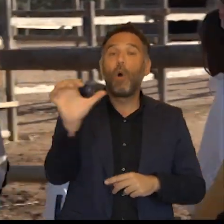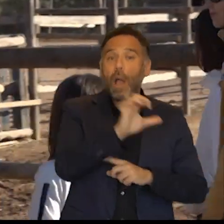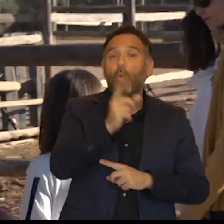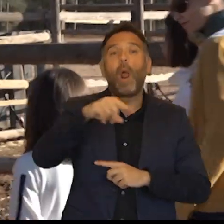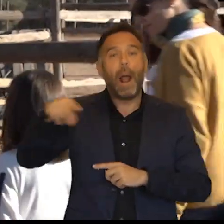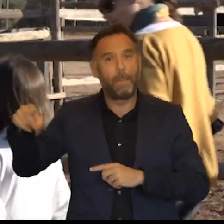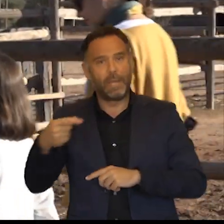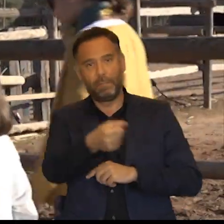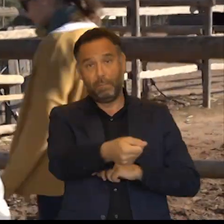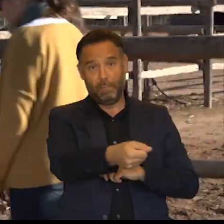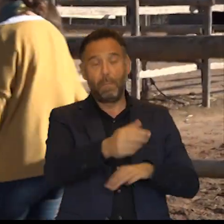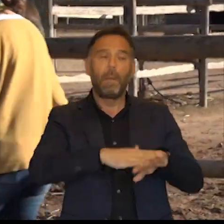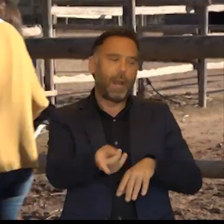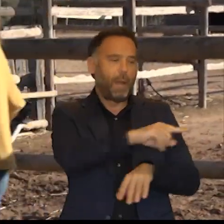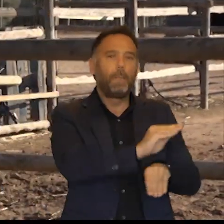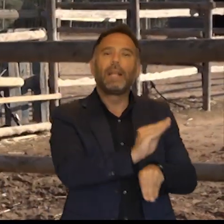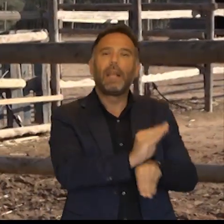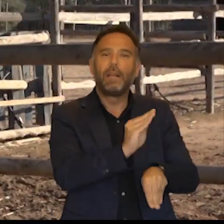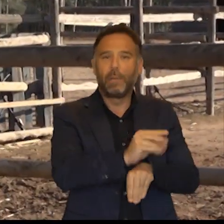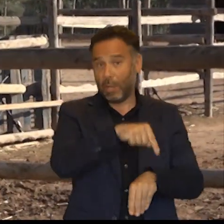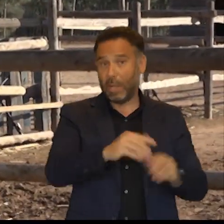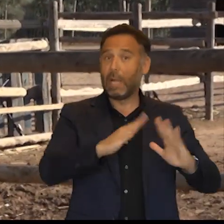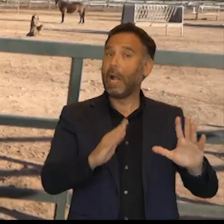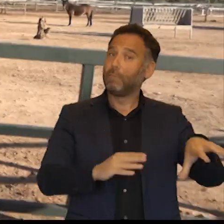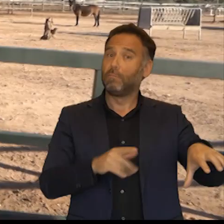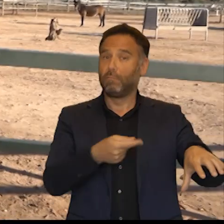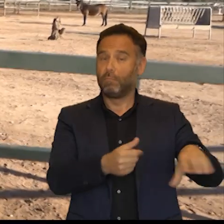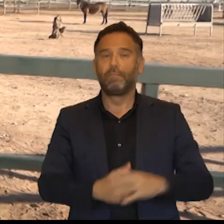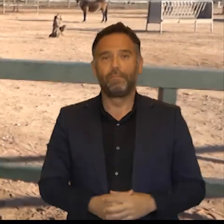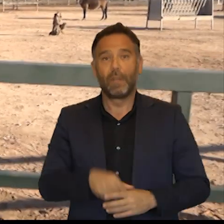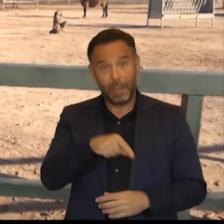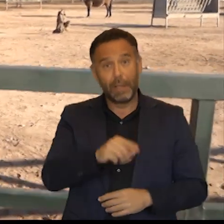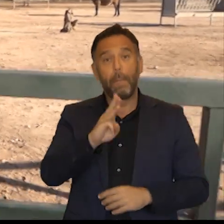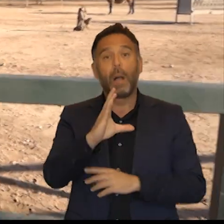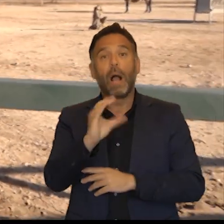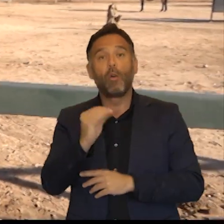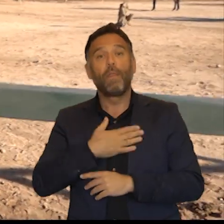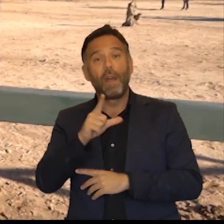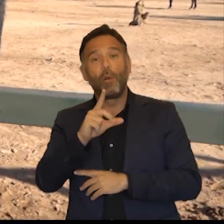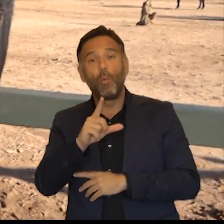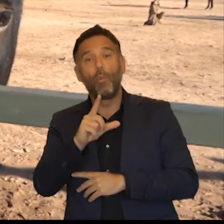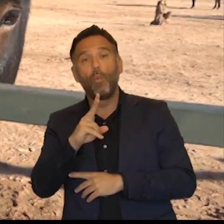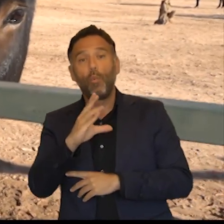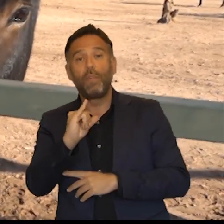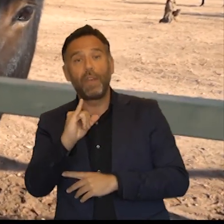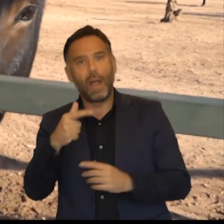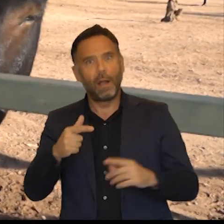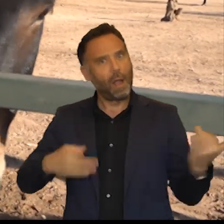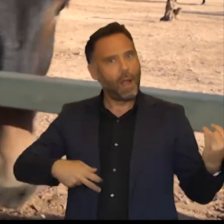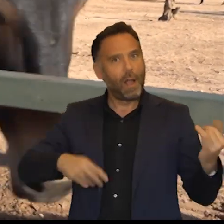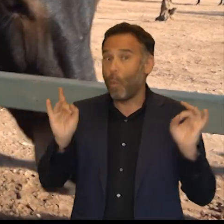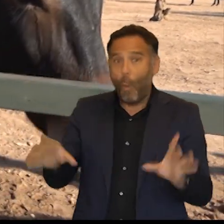5 € al mes. Ajá. Y ayudar a su mantenimiento aquí en el santuario. Este es Paco, Paco de Lucía. Paco de Lucía.